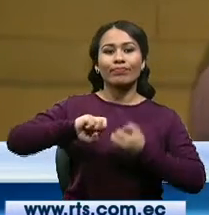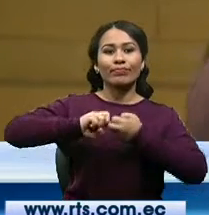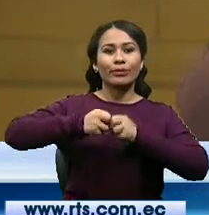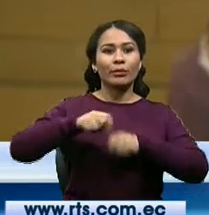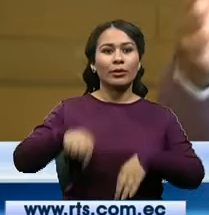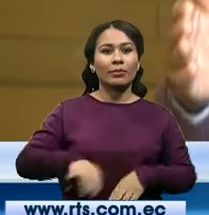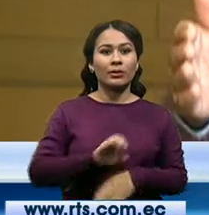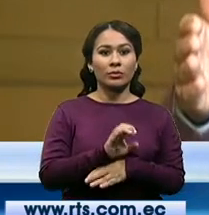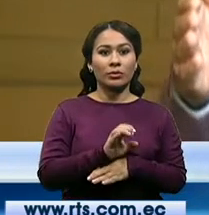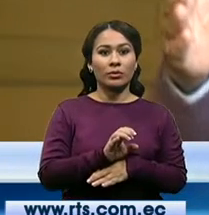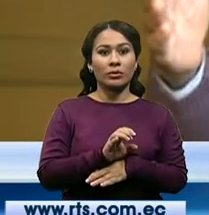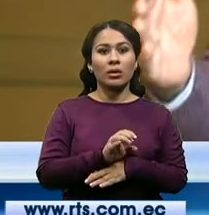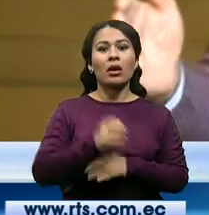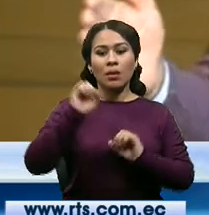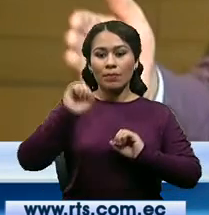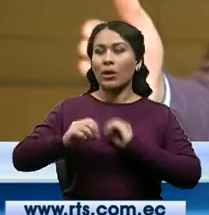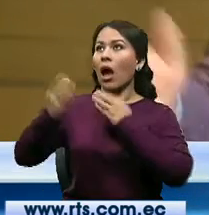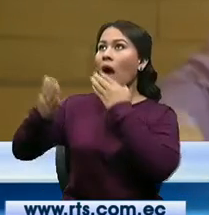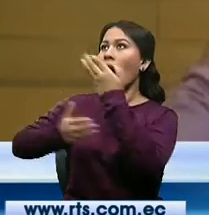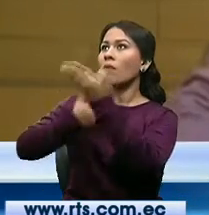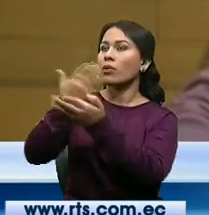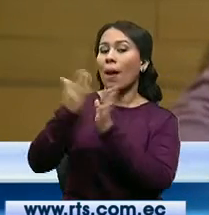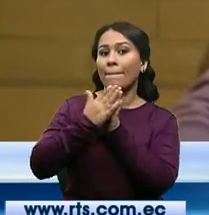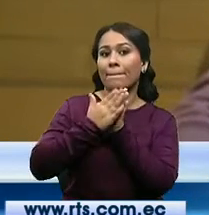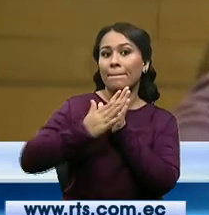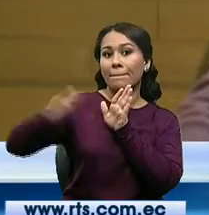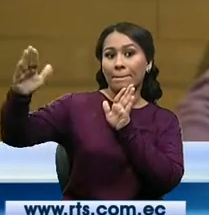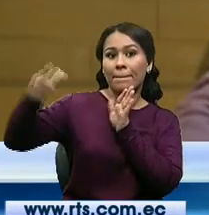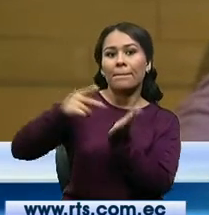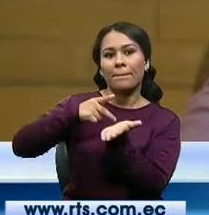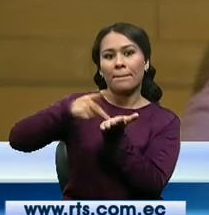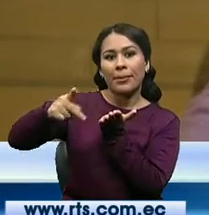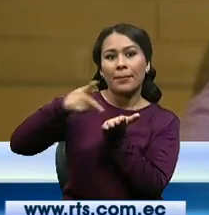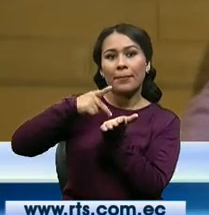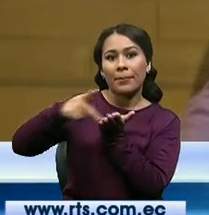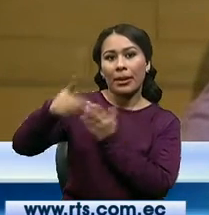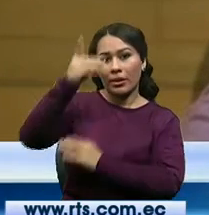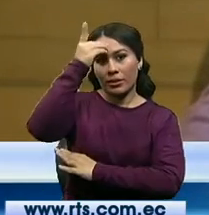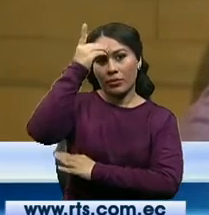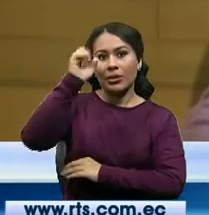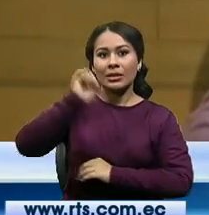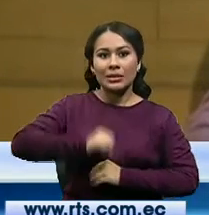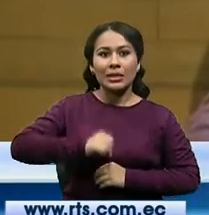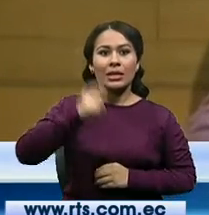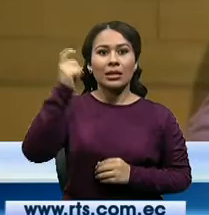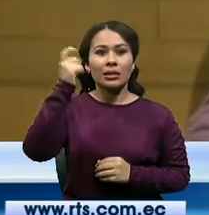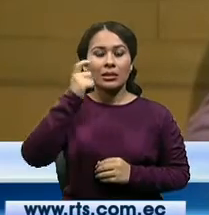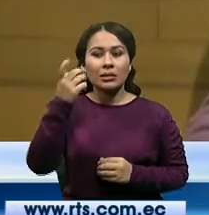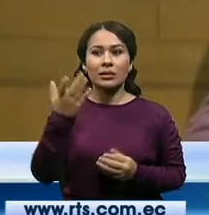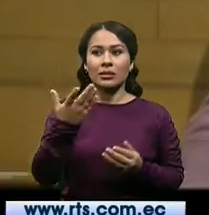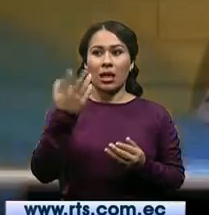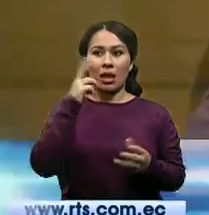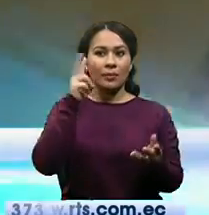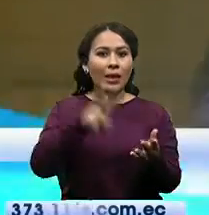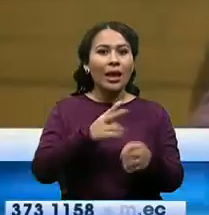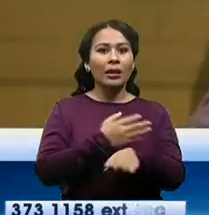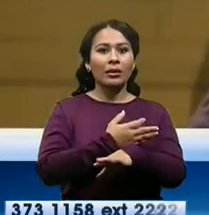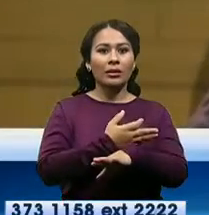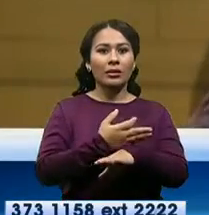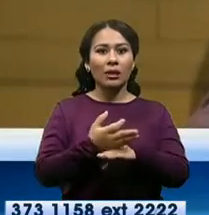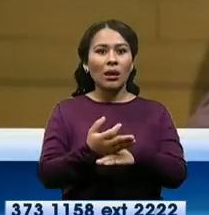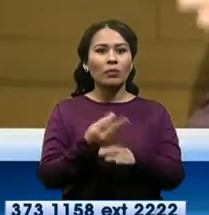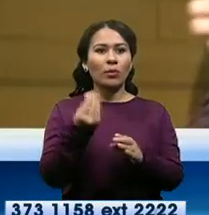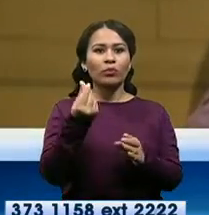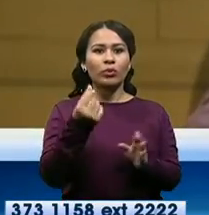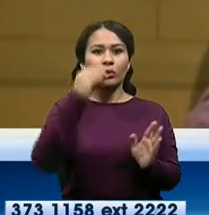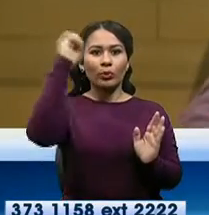hacer posible el pago de la deuda. Esto quiere decir renegociar términos de plazos, de